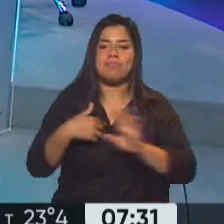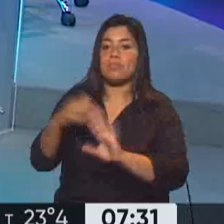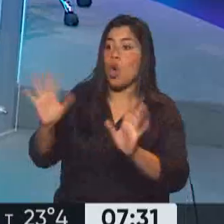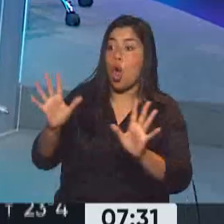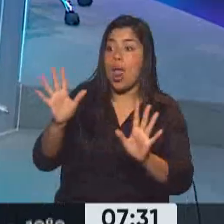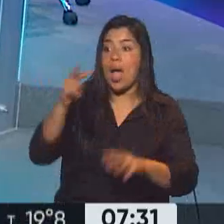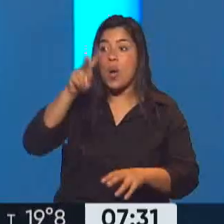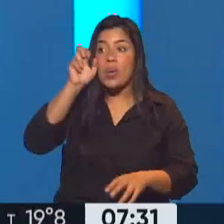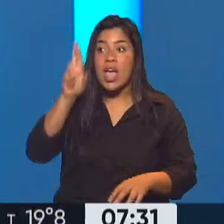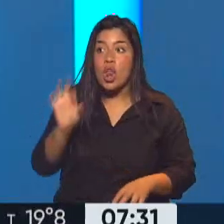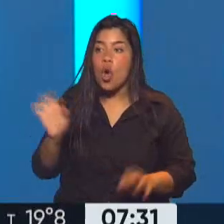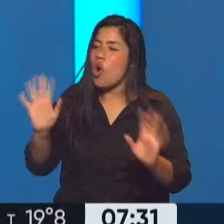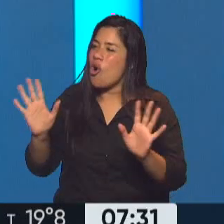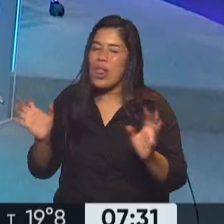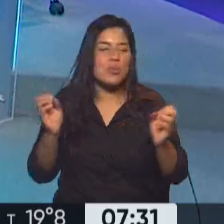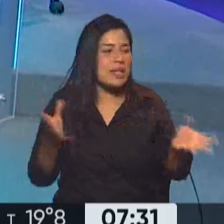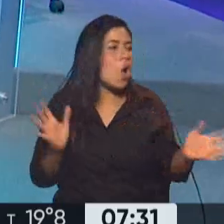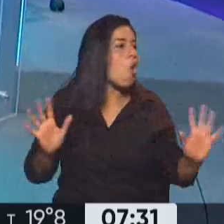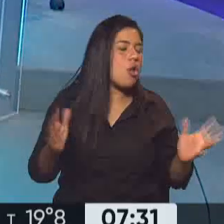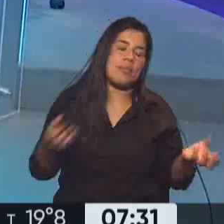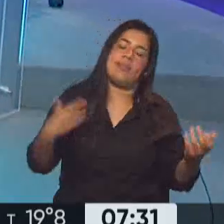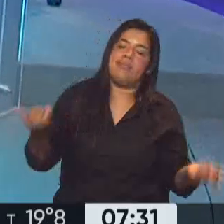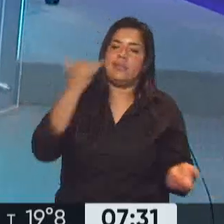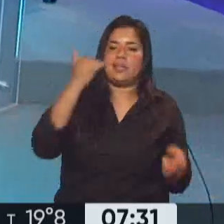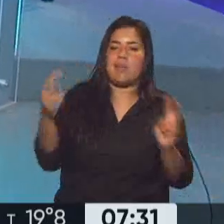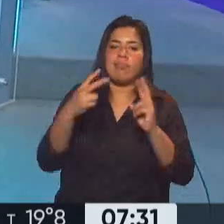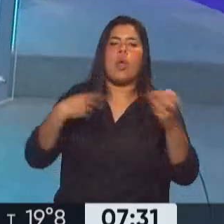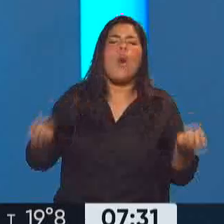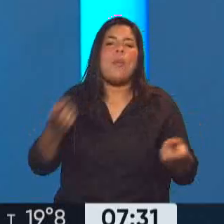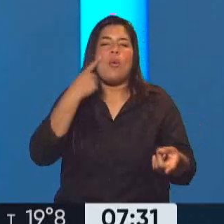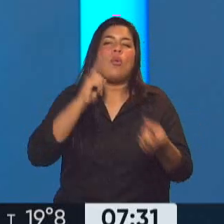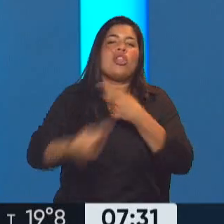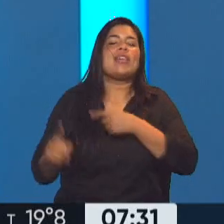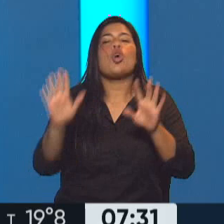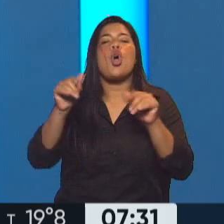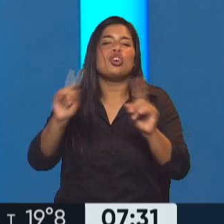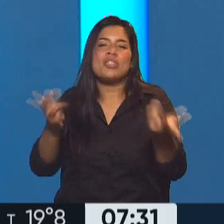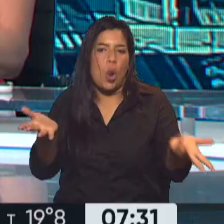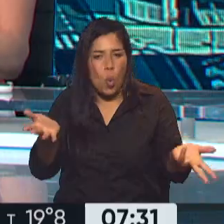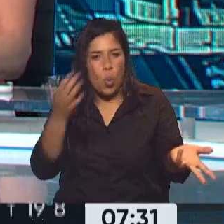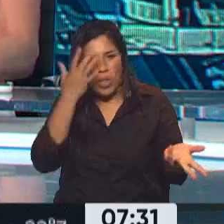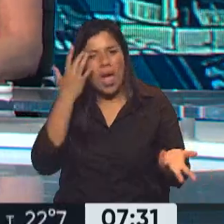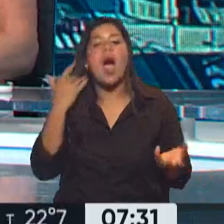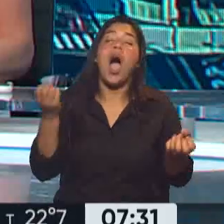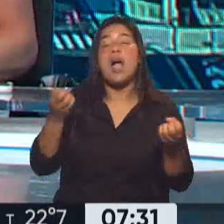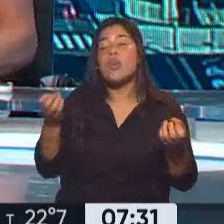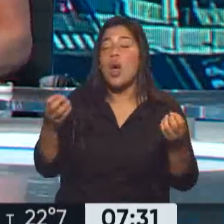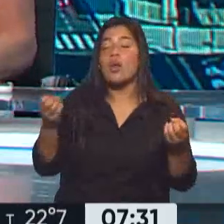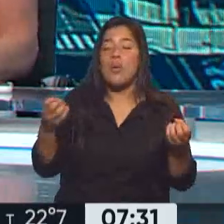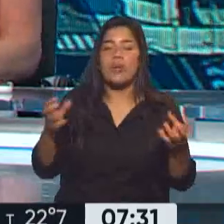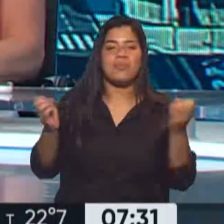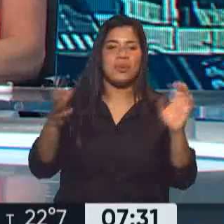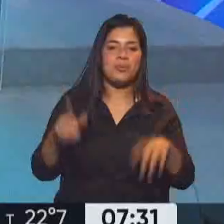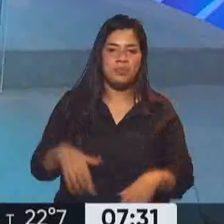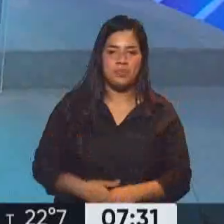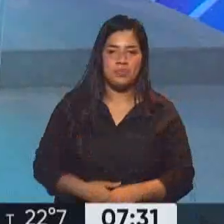Hola, ¿cómo está? Un buen día. Te ves, ya te saludamos. Bueno, pero al aire. Vero, ¿cómo estás? Bien, muy bien. Ay, qué suerte. Bueno, vamos